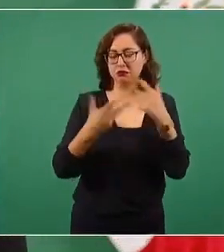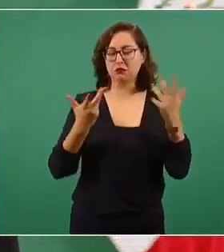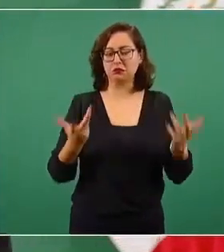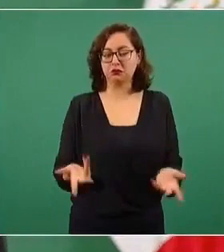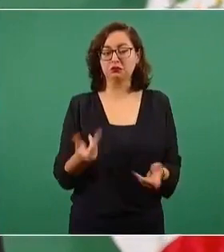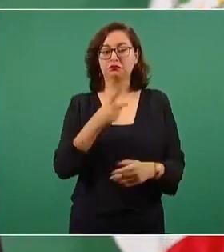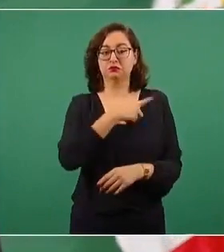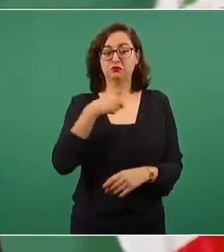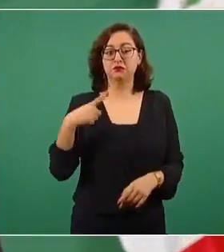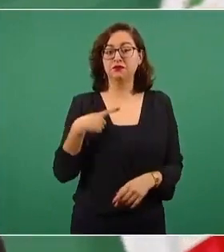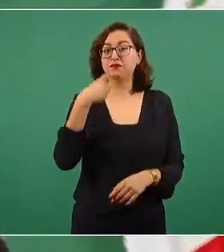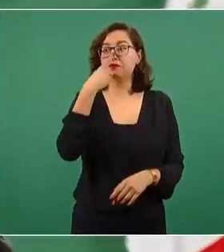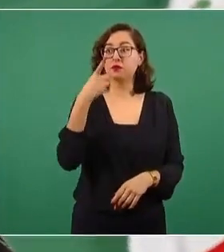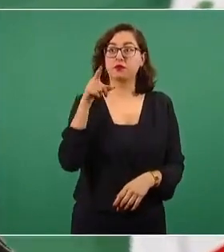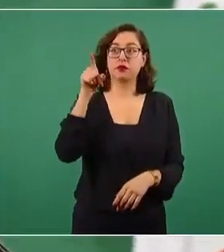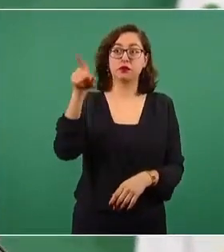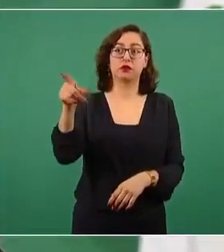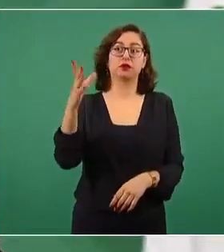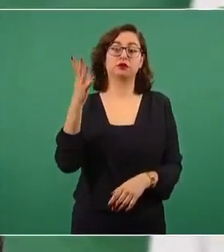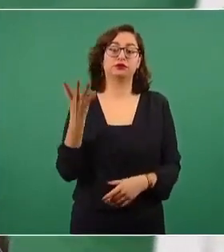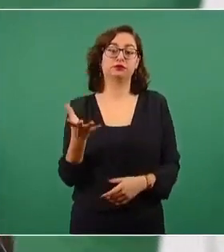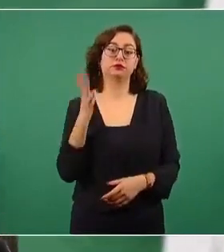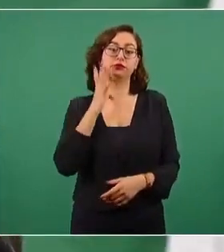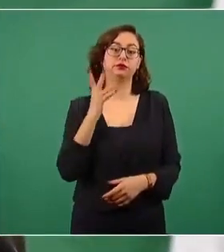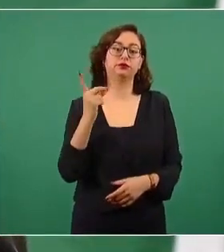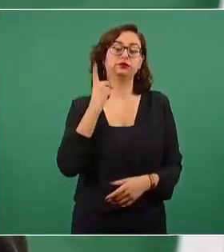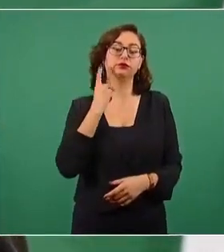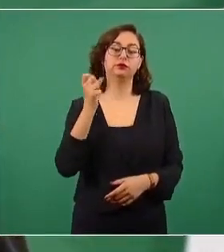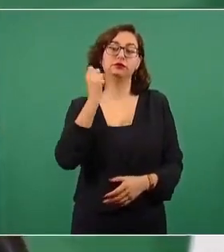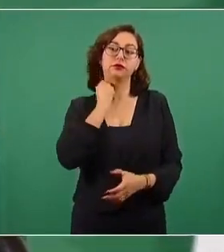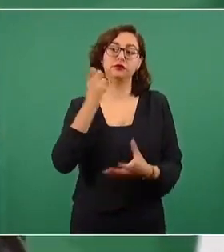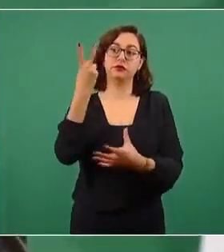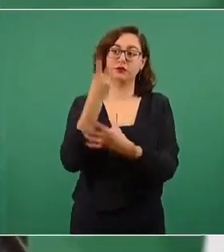prácticamente por unanimidad en el Congreso.